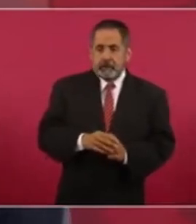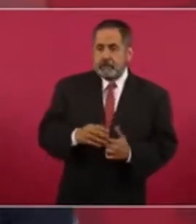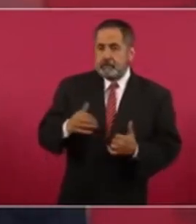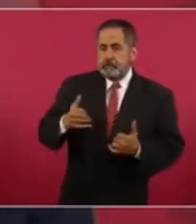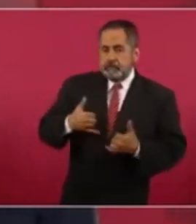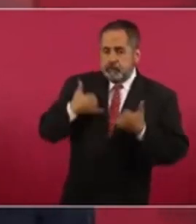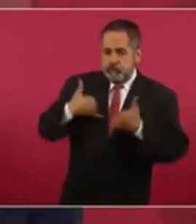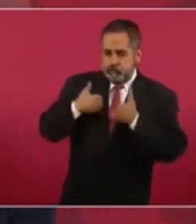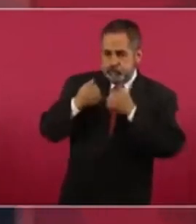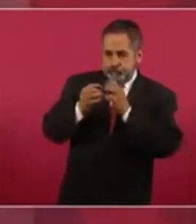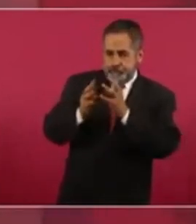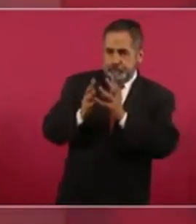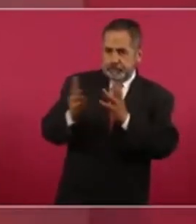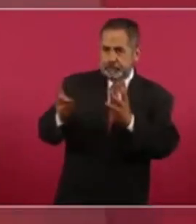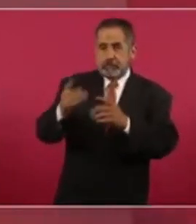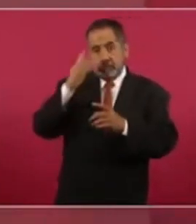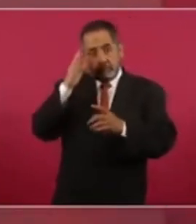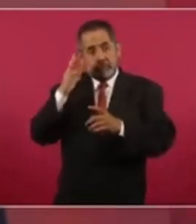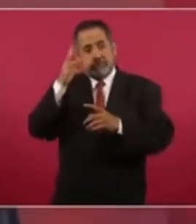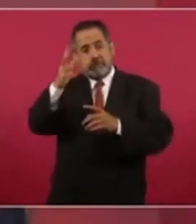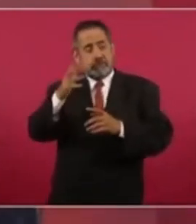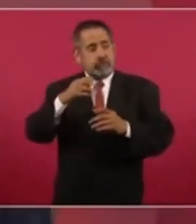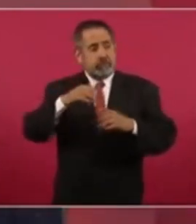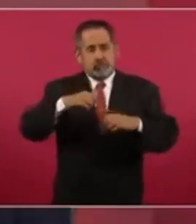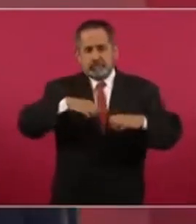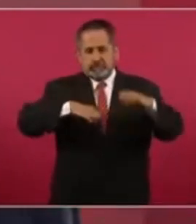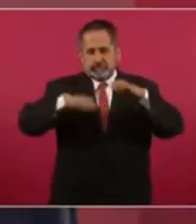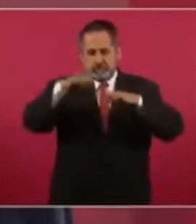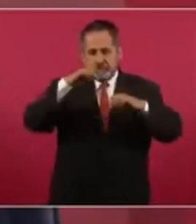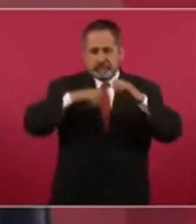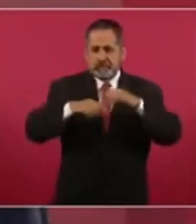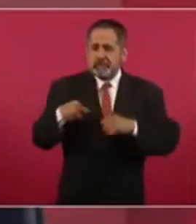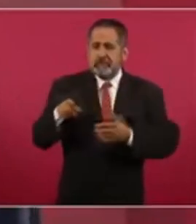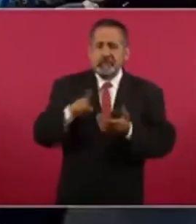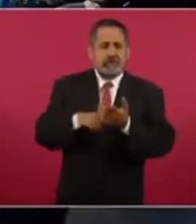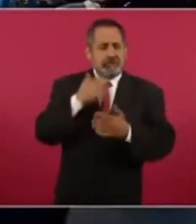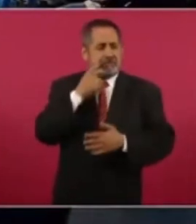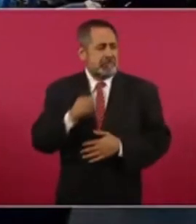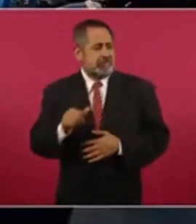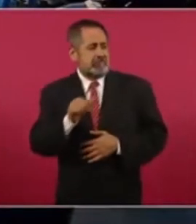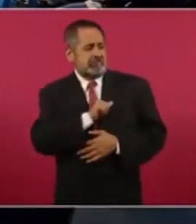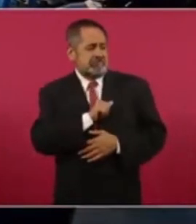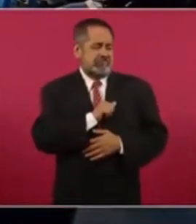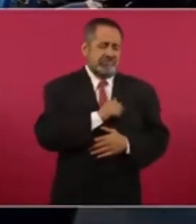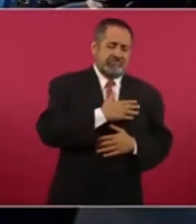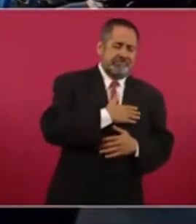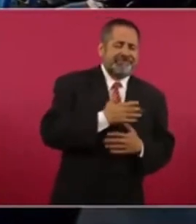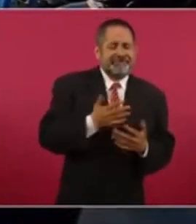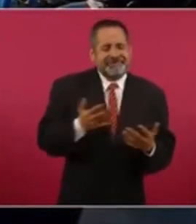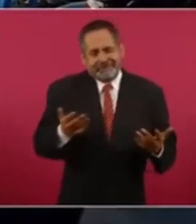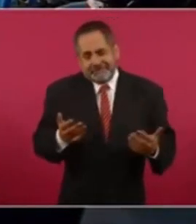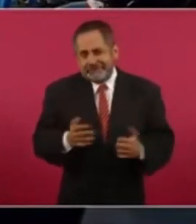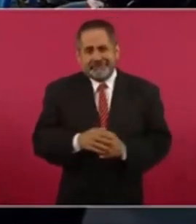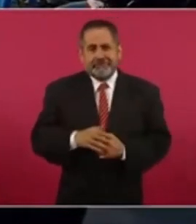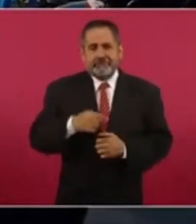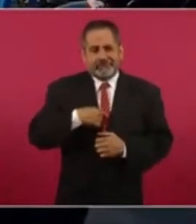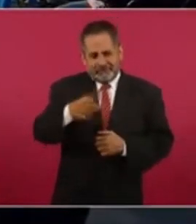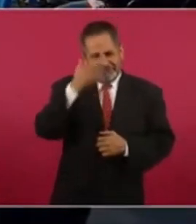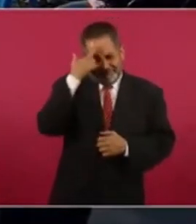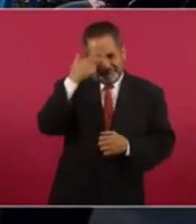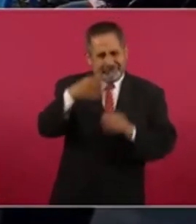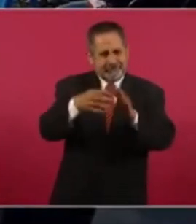jóvenes y llegan a ser adultos en la esfera del individualismo, lo que yo les hablaba de una señora